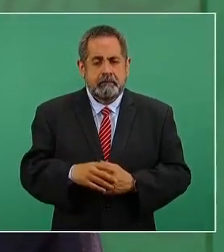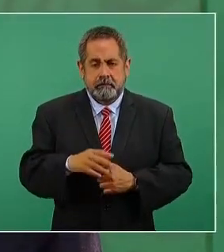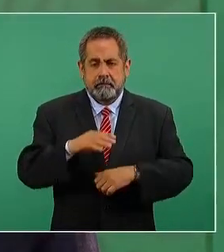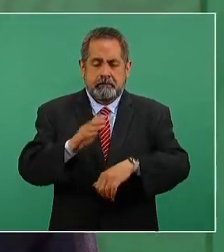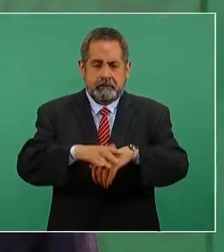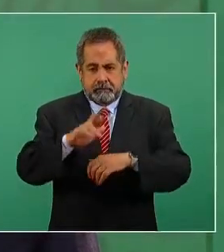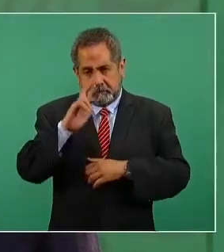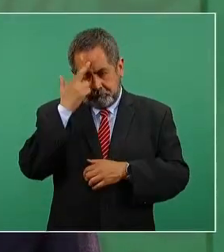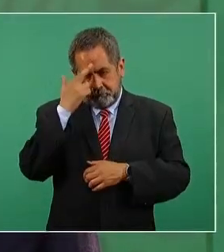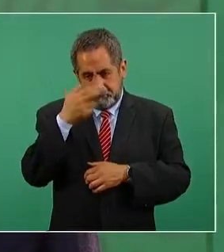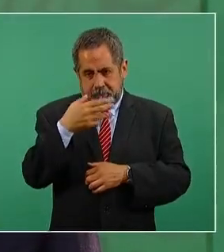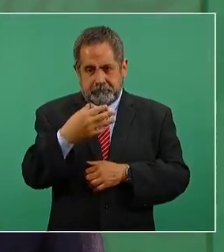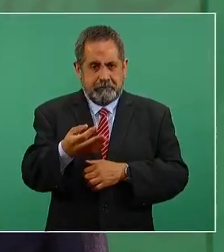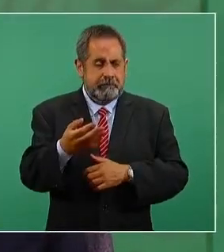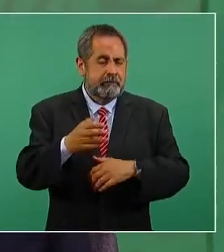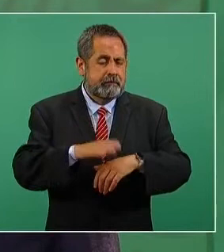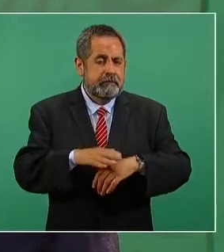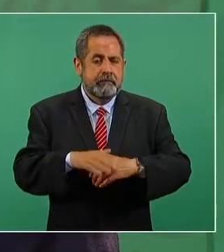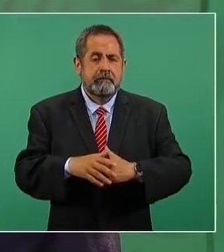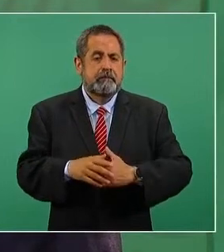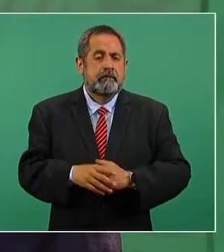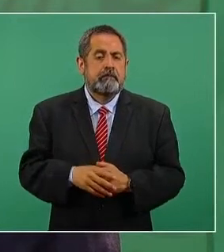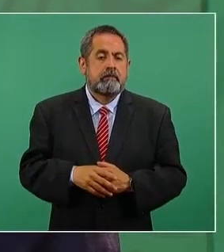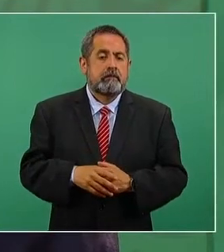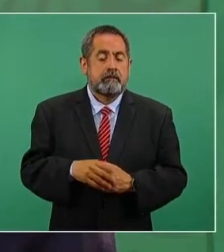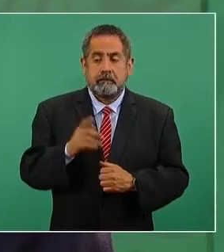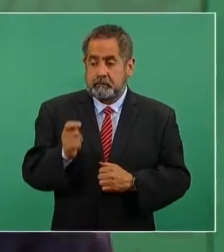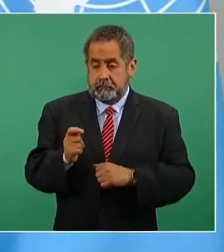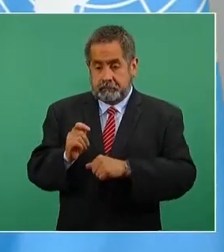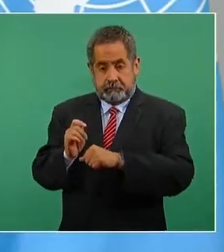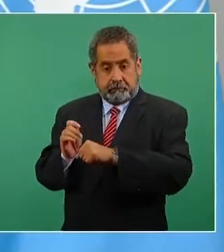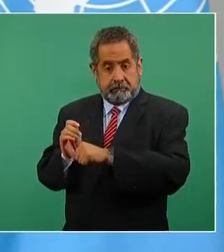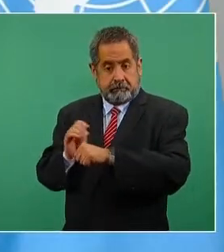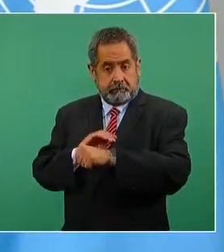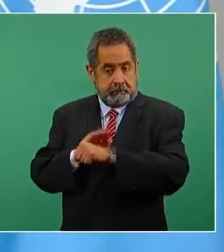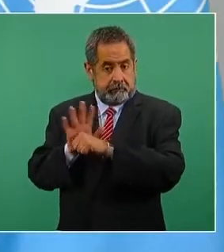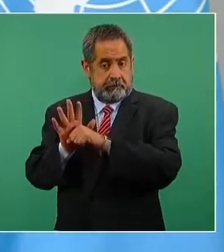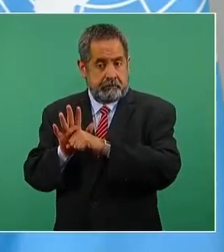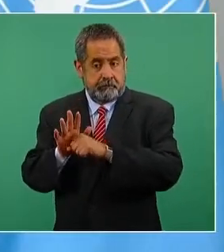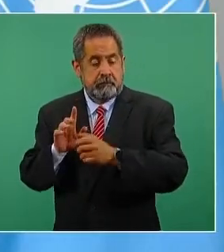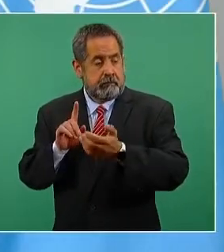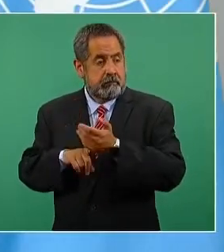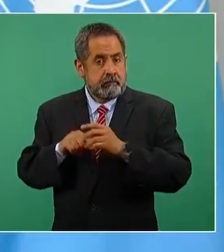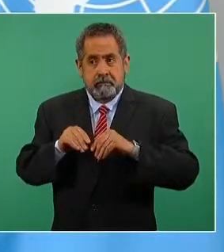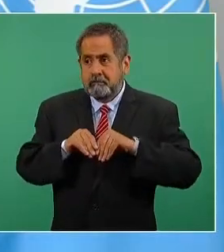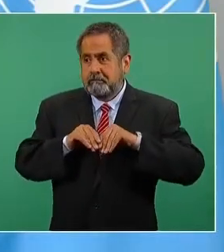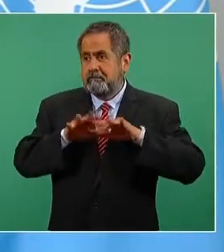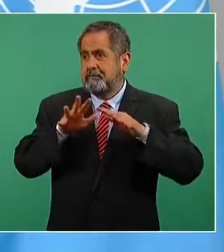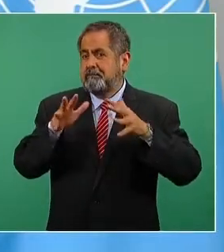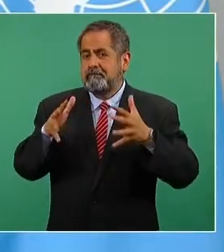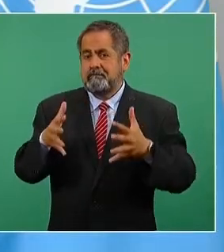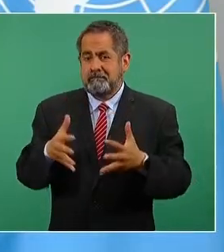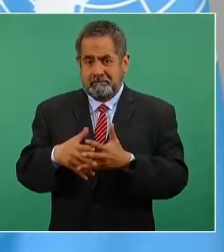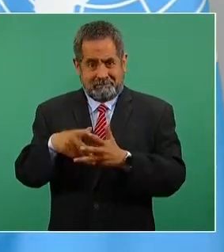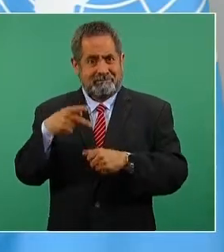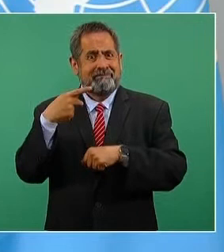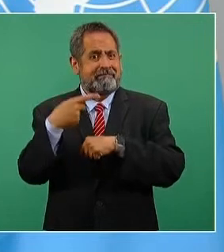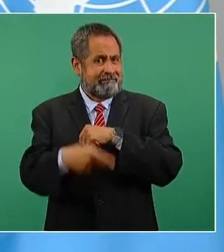Acuérdense de que esta pandemia hace más